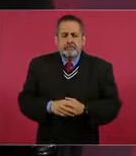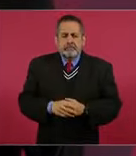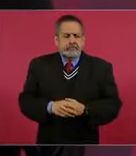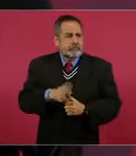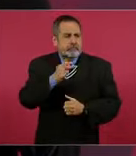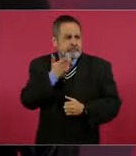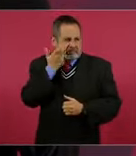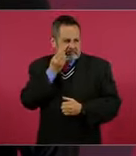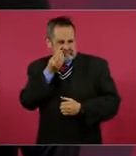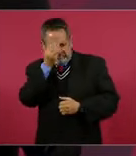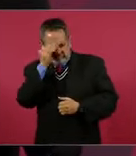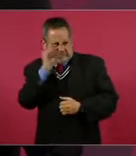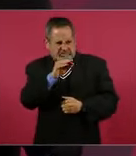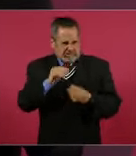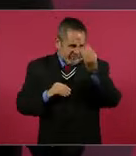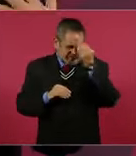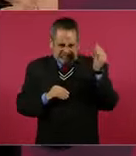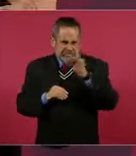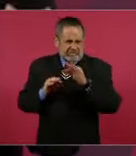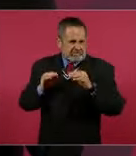alentar